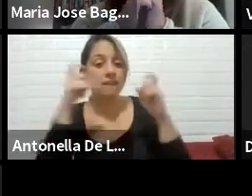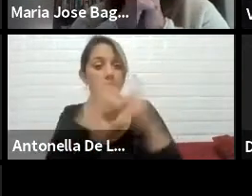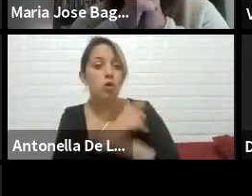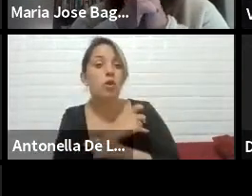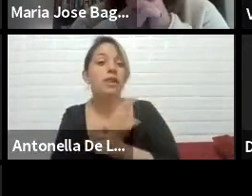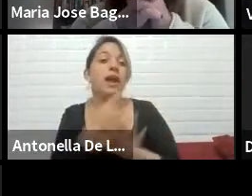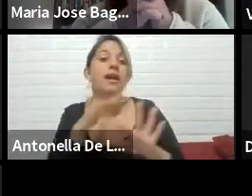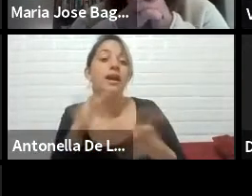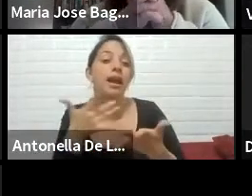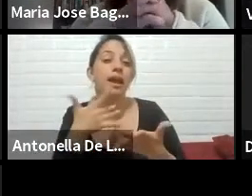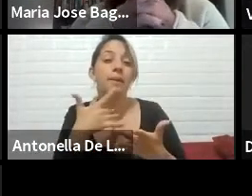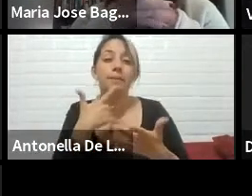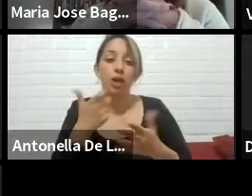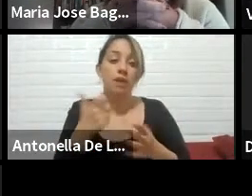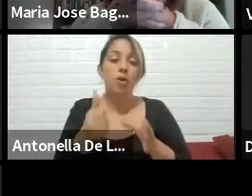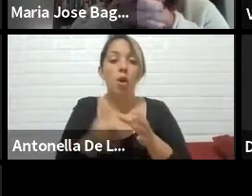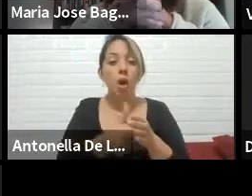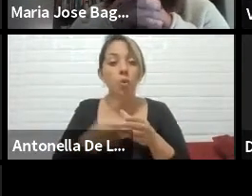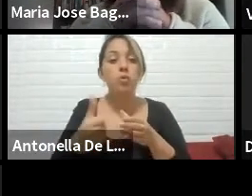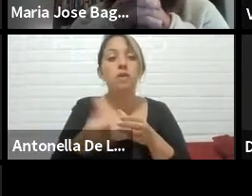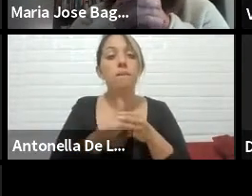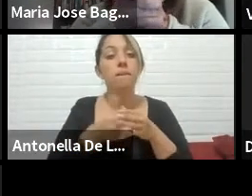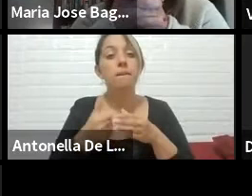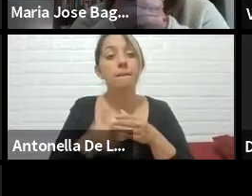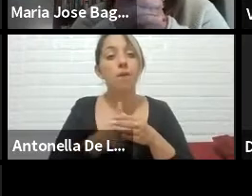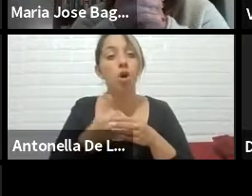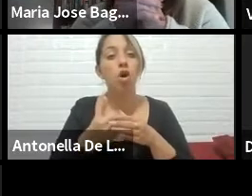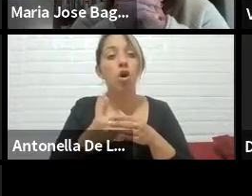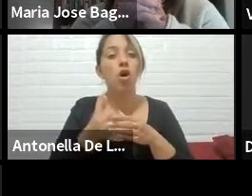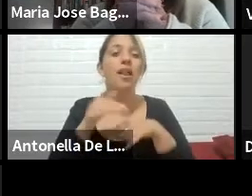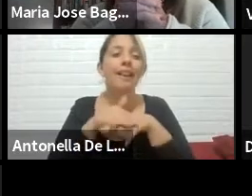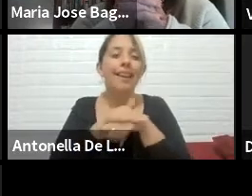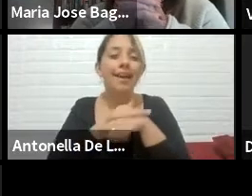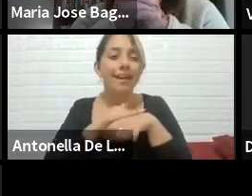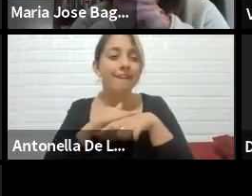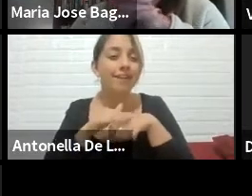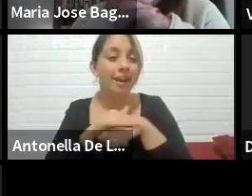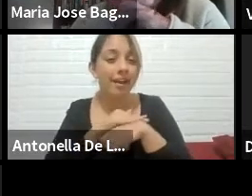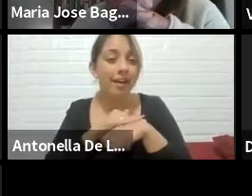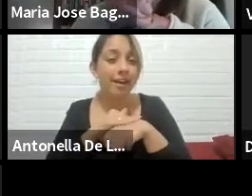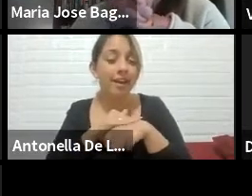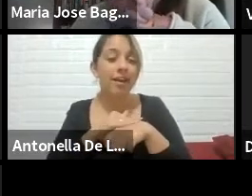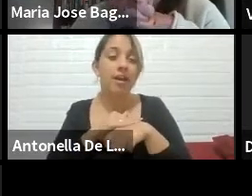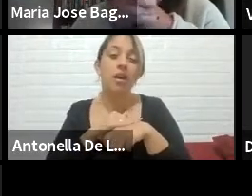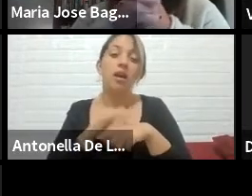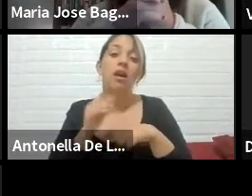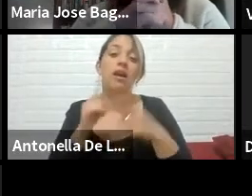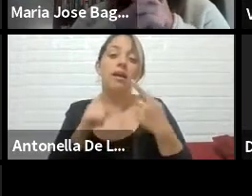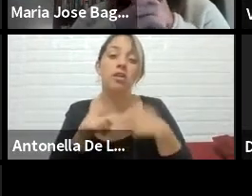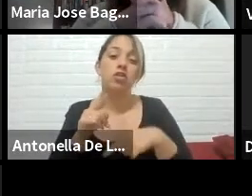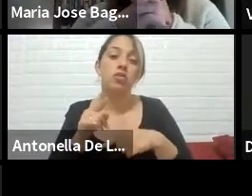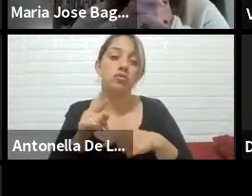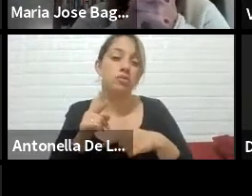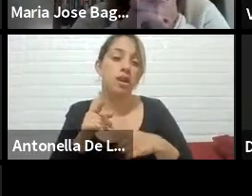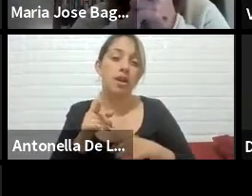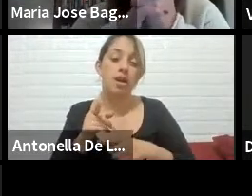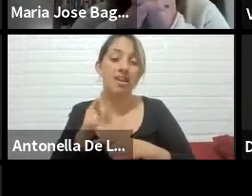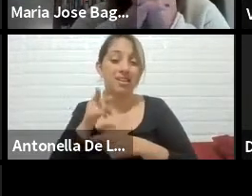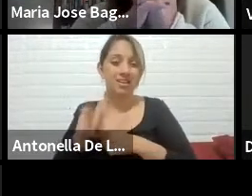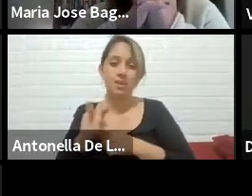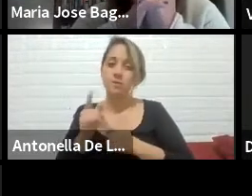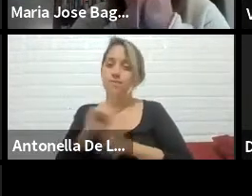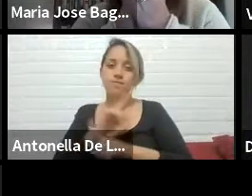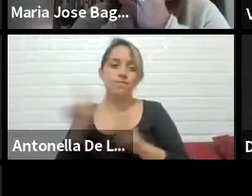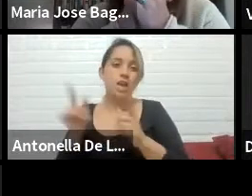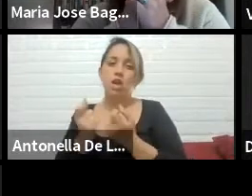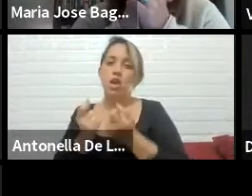casos de autismo más leve, en donde no tienen asignada